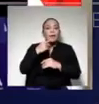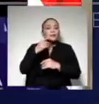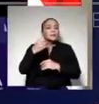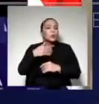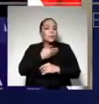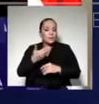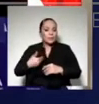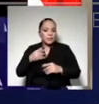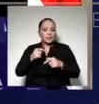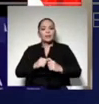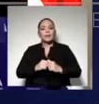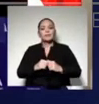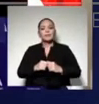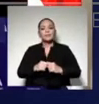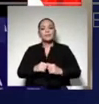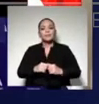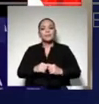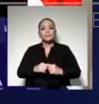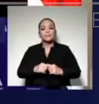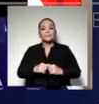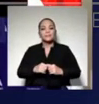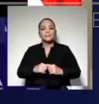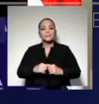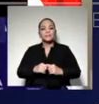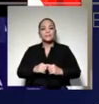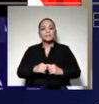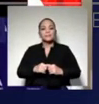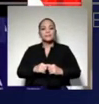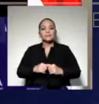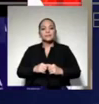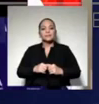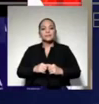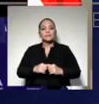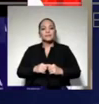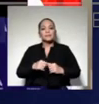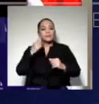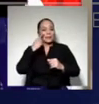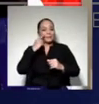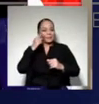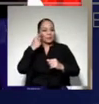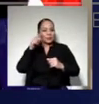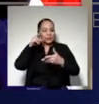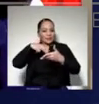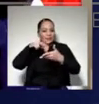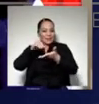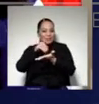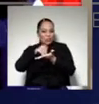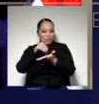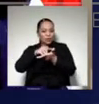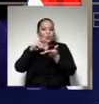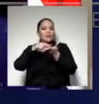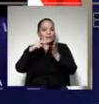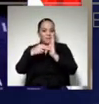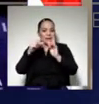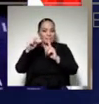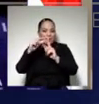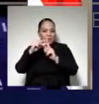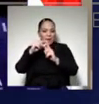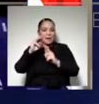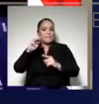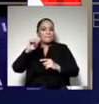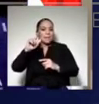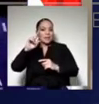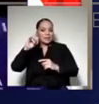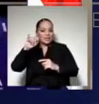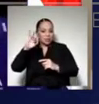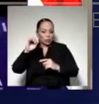presidente. Al margen de definiciones de diccionarios, y con base en mi experiencia, siempre he escuchado que